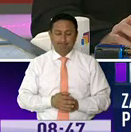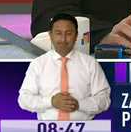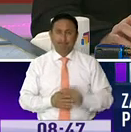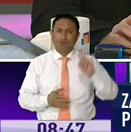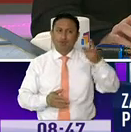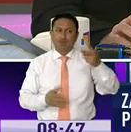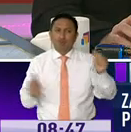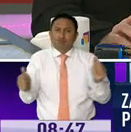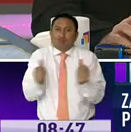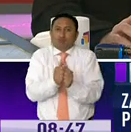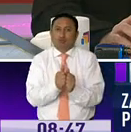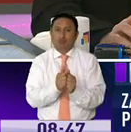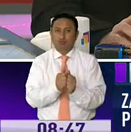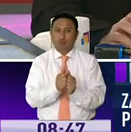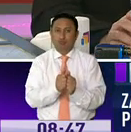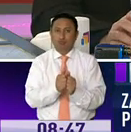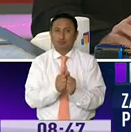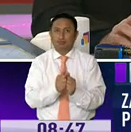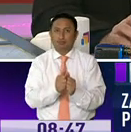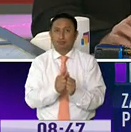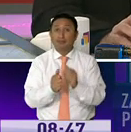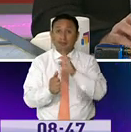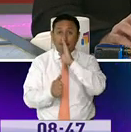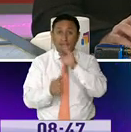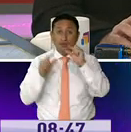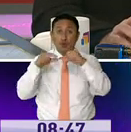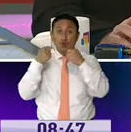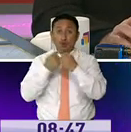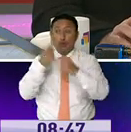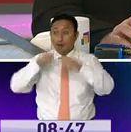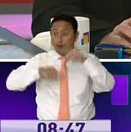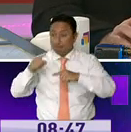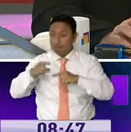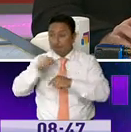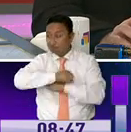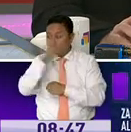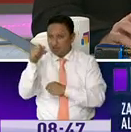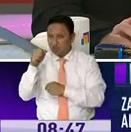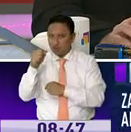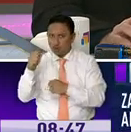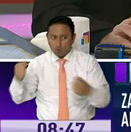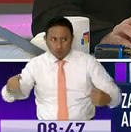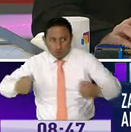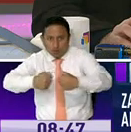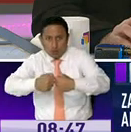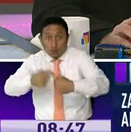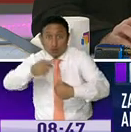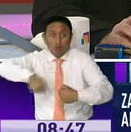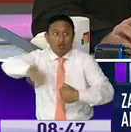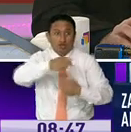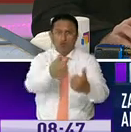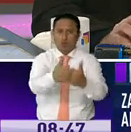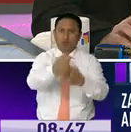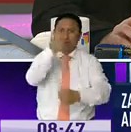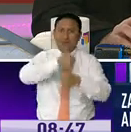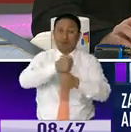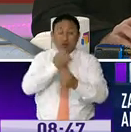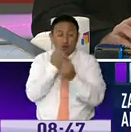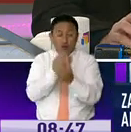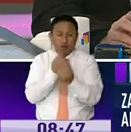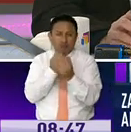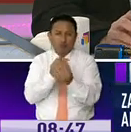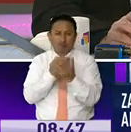juntos. Siempre decimos que a un grupo de amigos no nos gana nadie. Si estamos todos juntos, ustedes que han hecho una tarea maravillosa de informar y de